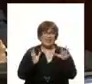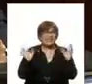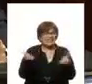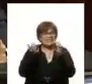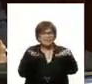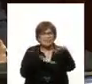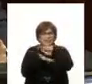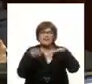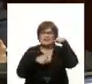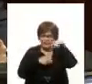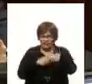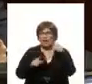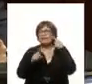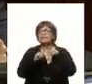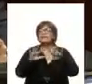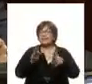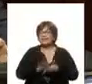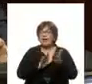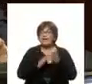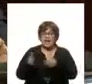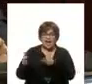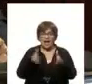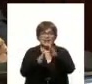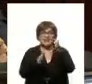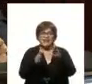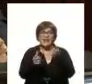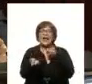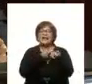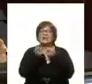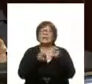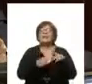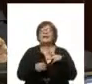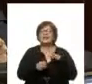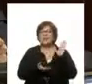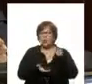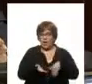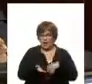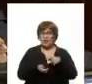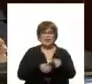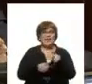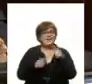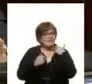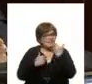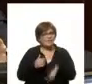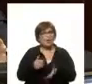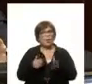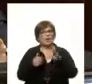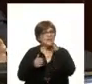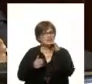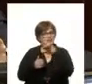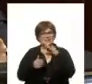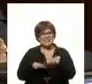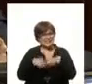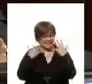incendiada estaba destinada a construir carreteras para negocios de capitales privados. Un verdadero escándalo de corrupción